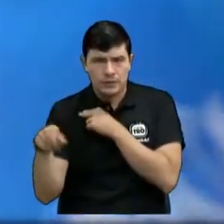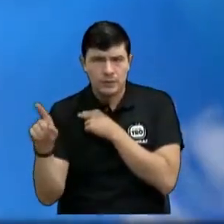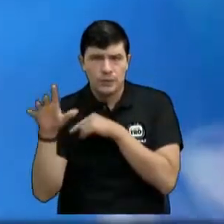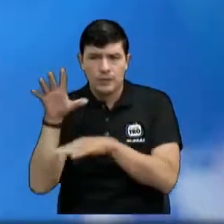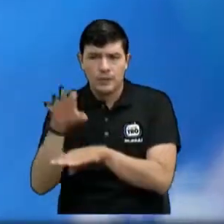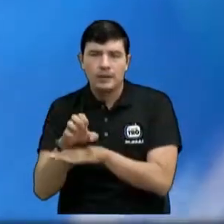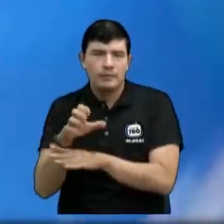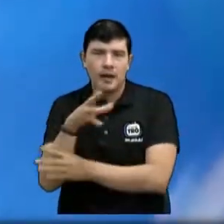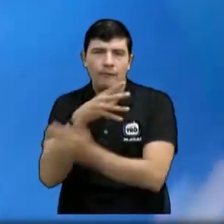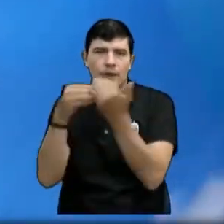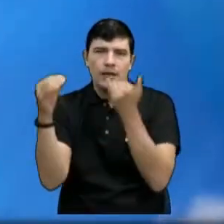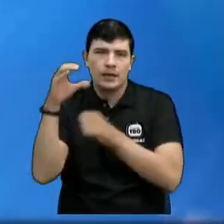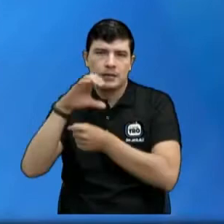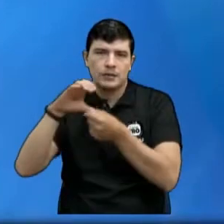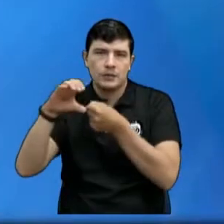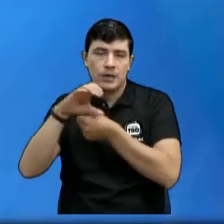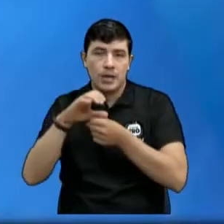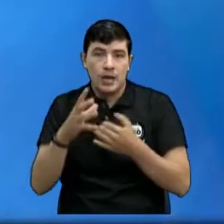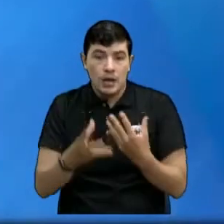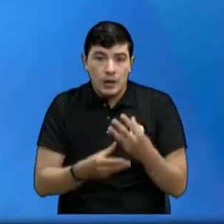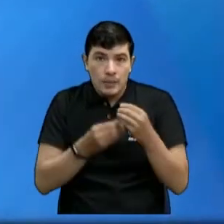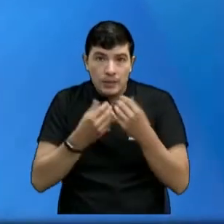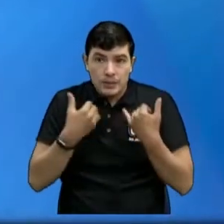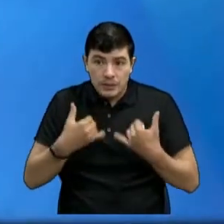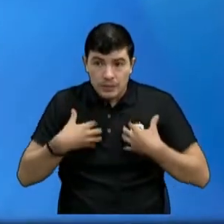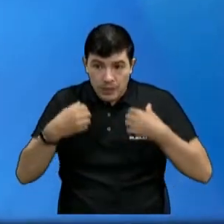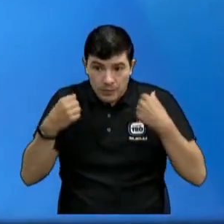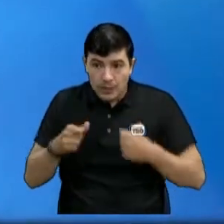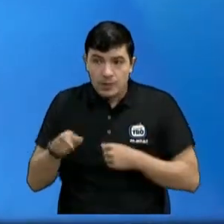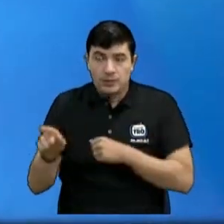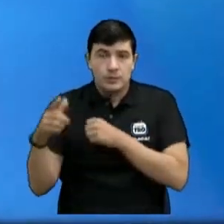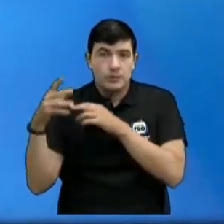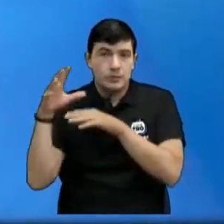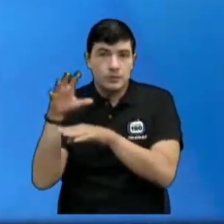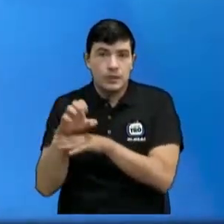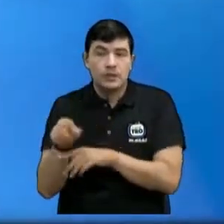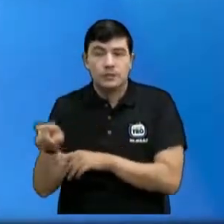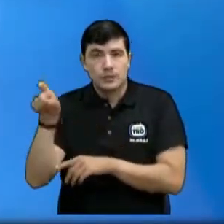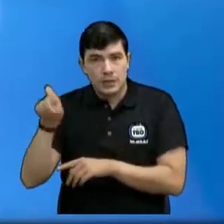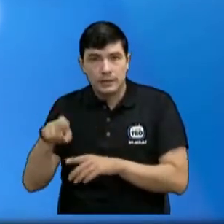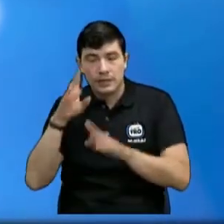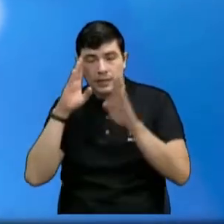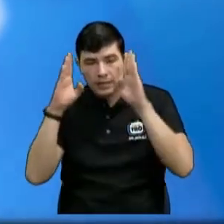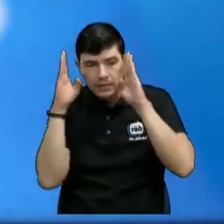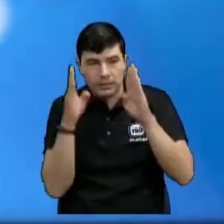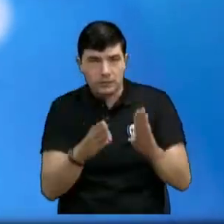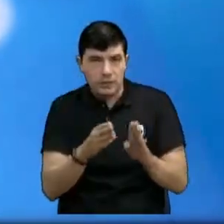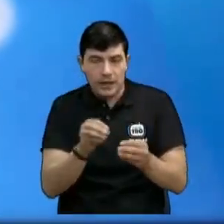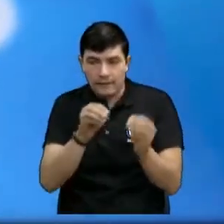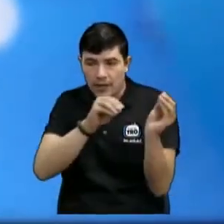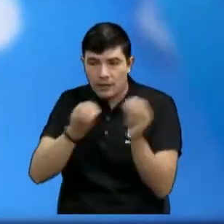se ha encontrado el propietario del animal, este tendrá que responder por el abandono y los daños personales.